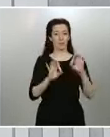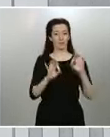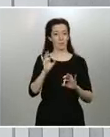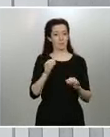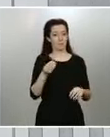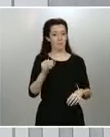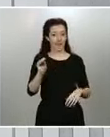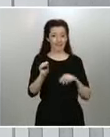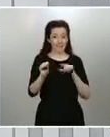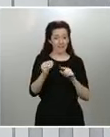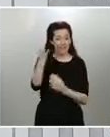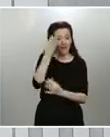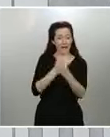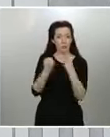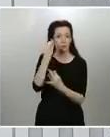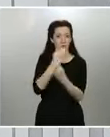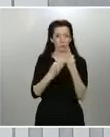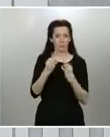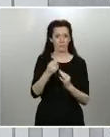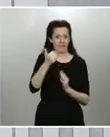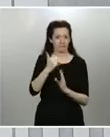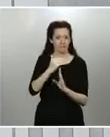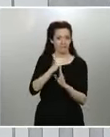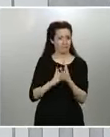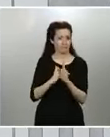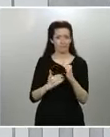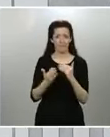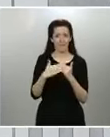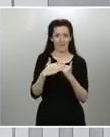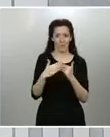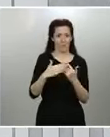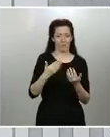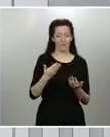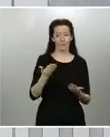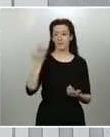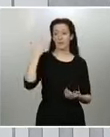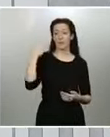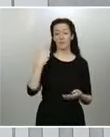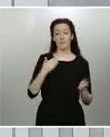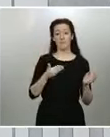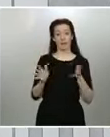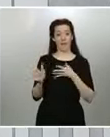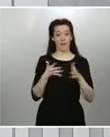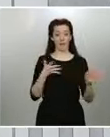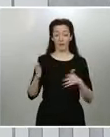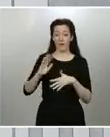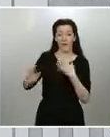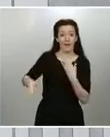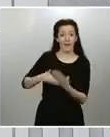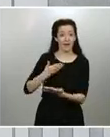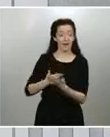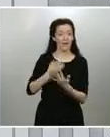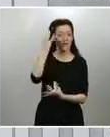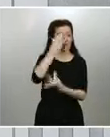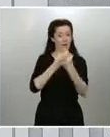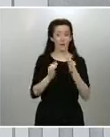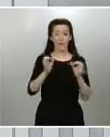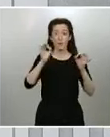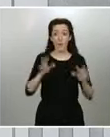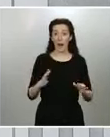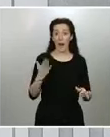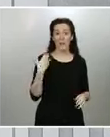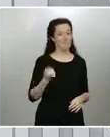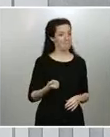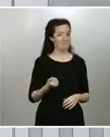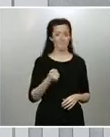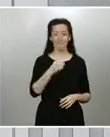hemos conocido en muchas semanas desde principios de marzo no teníamos cifras de incremento de estas cantidades 356